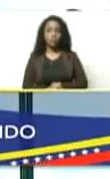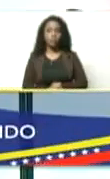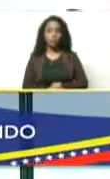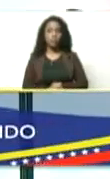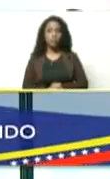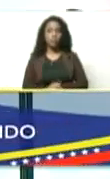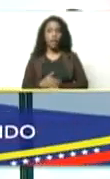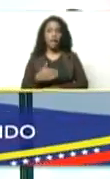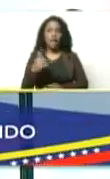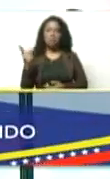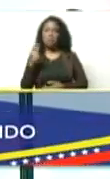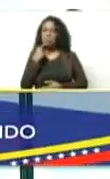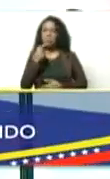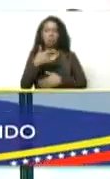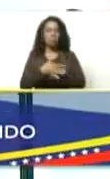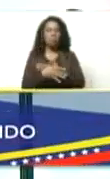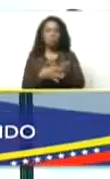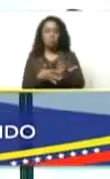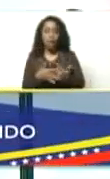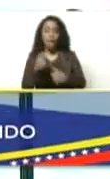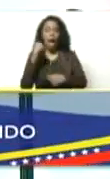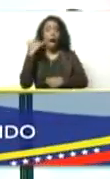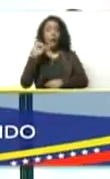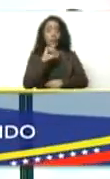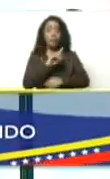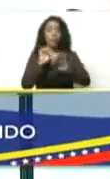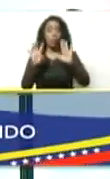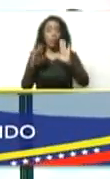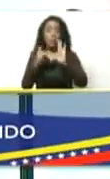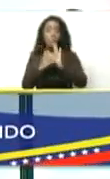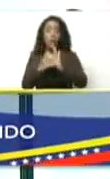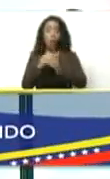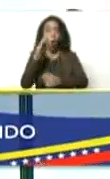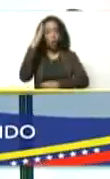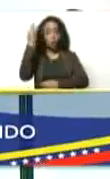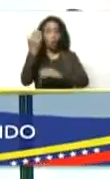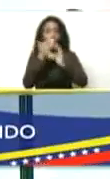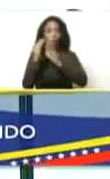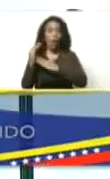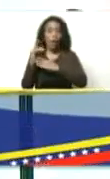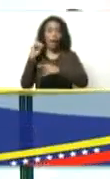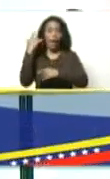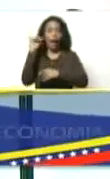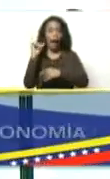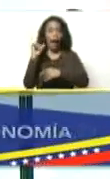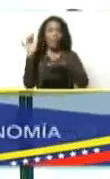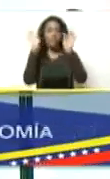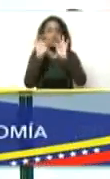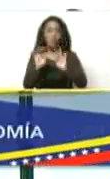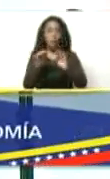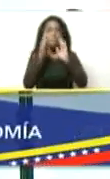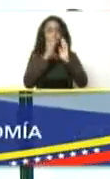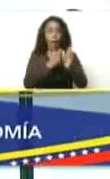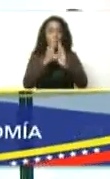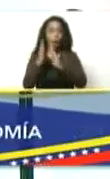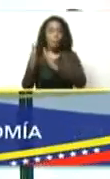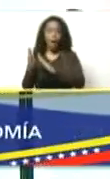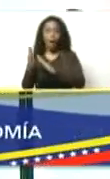Quiere decir que hay 19.000 consejos comunales que están en fase de organización para convertirse en